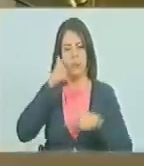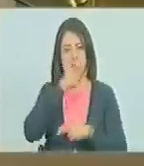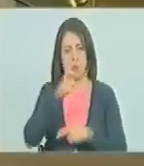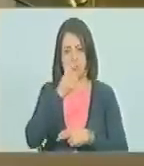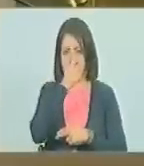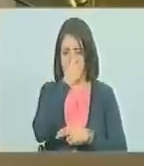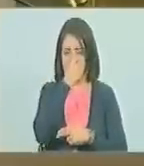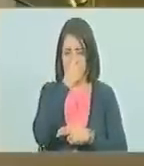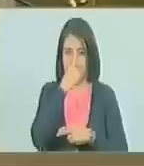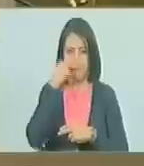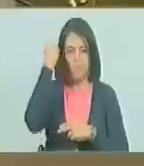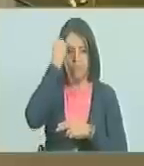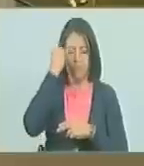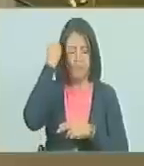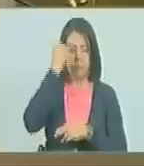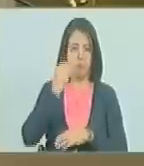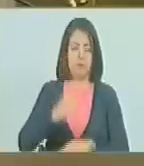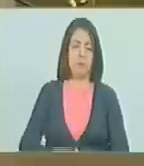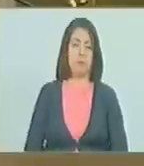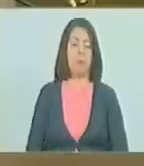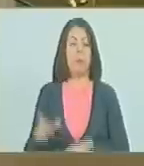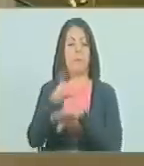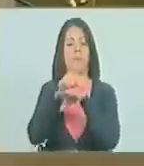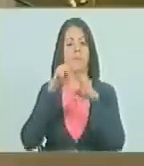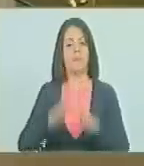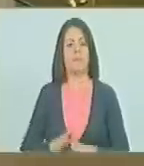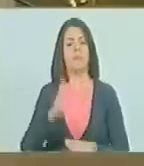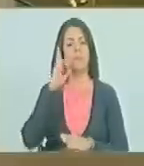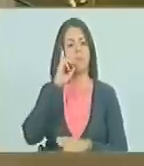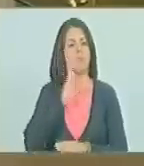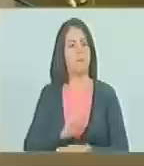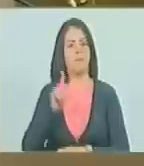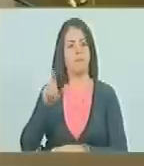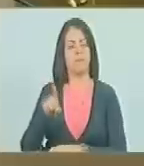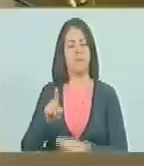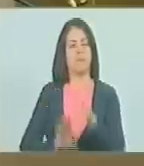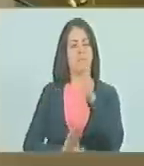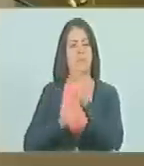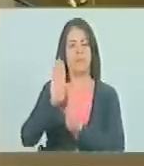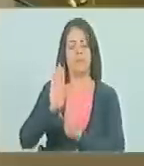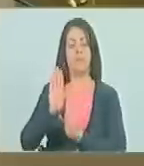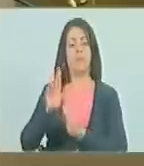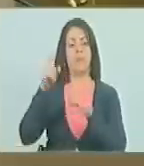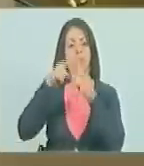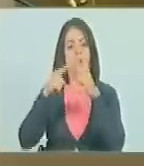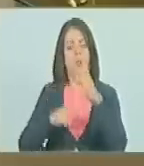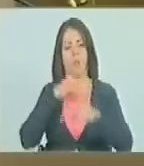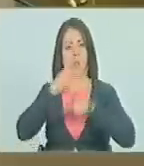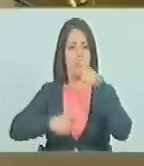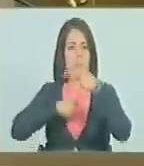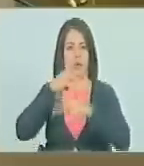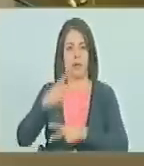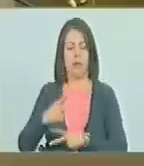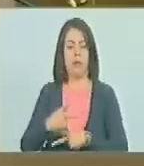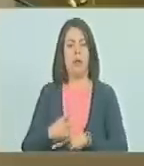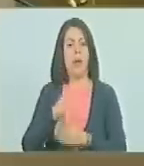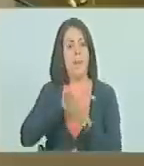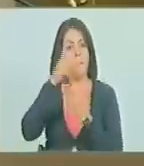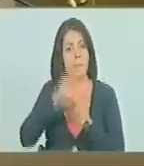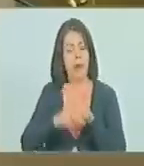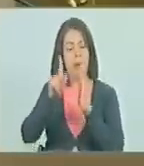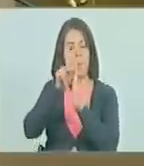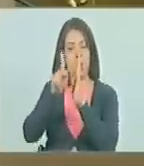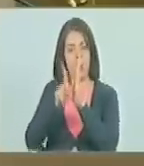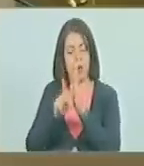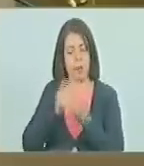pueblo. Considerando que el gobierno bolivariano ha desarrollado un conjunto de políticas, planes y